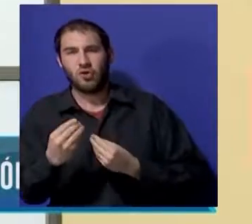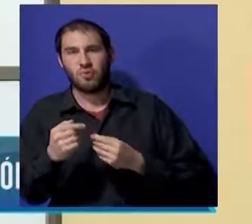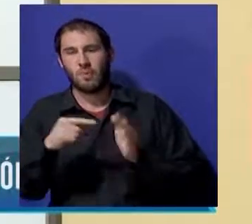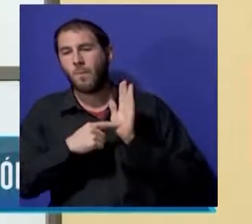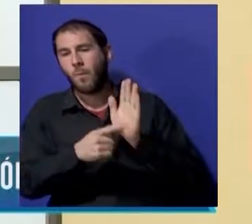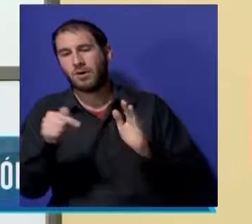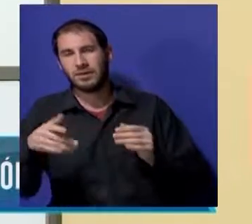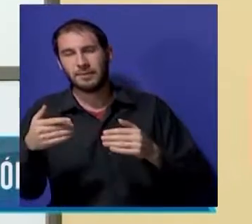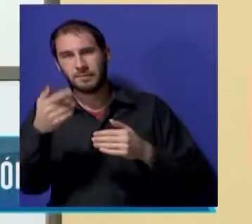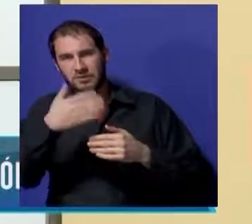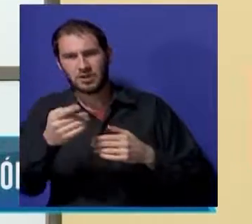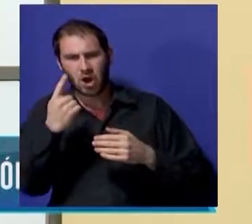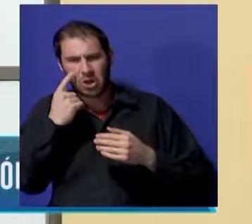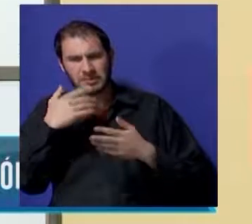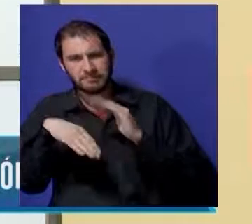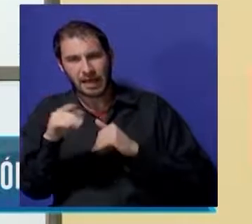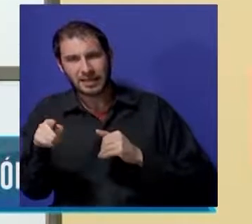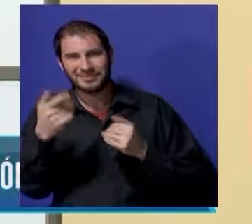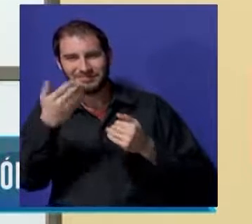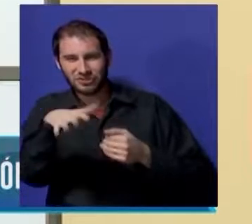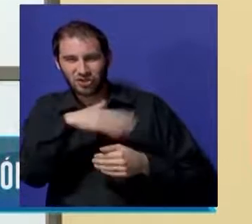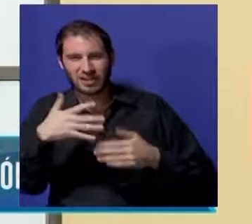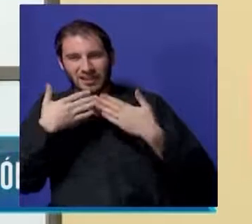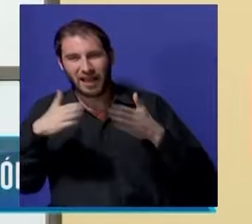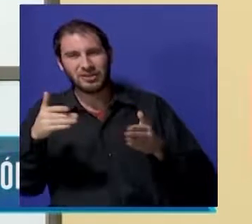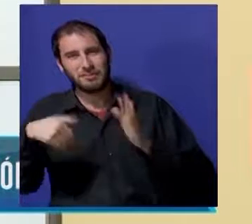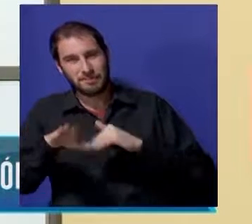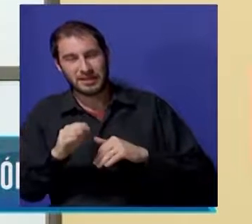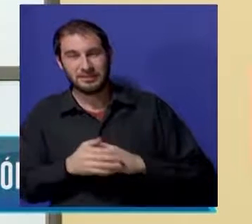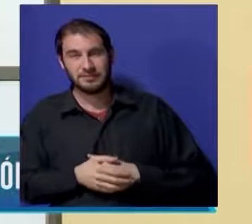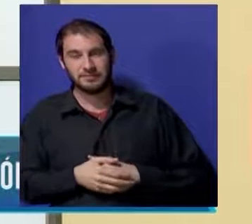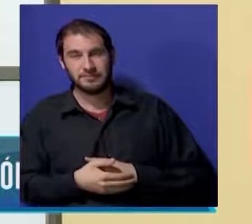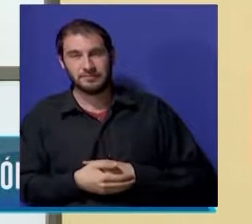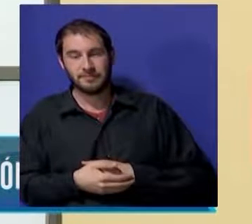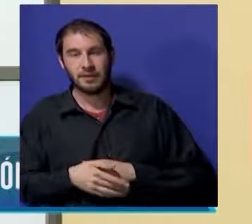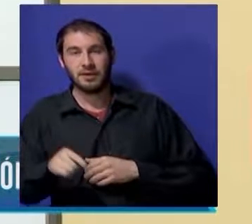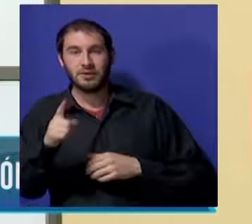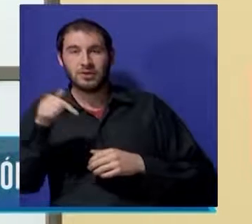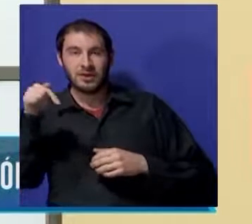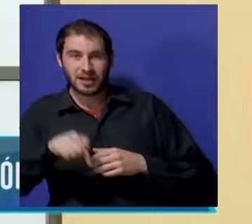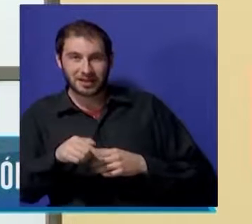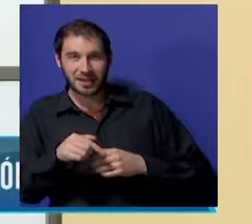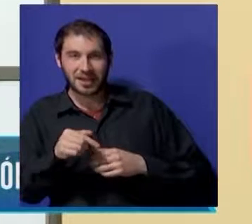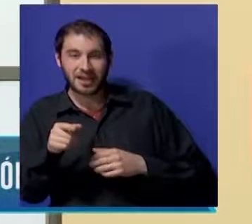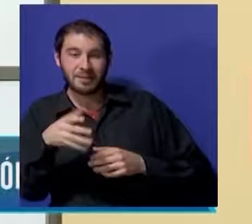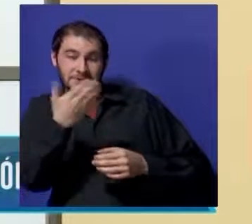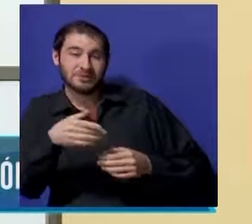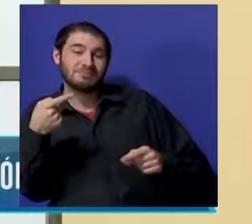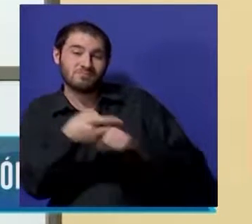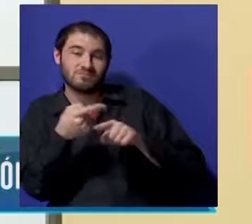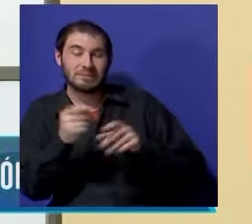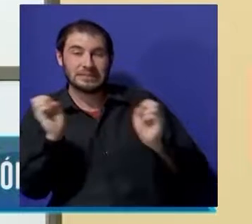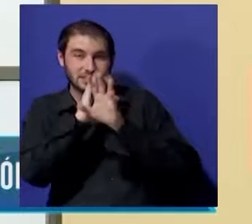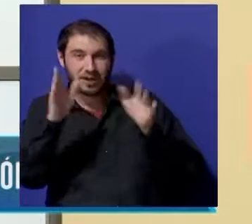más cercanos y abiertos a la sociedad y a los ciudadanos comunes, que son un poco los que exigen mayor